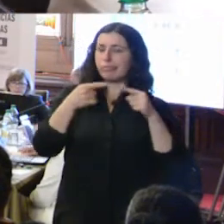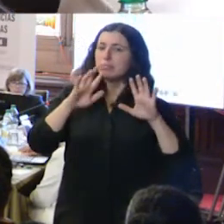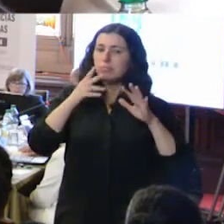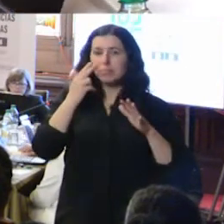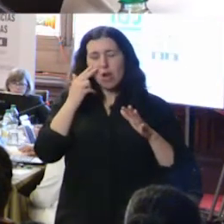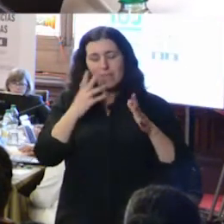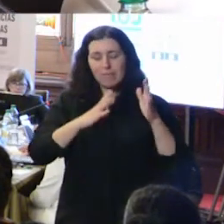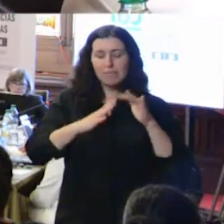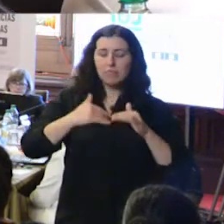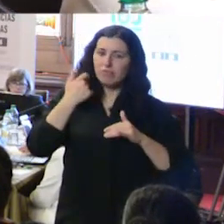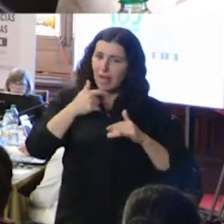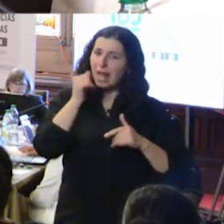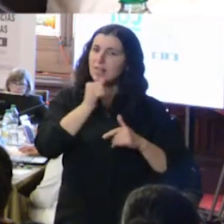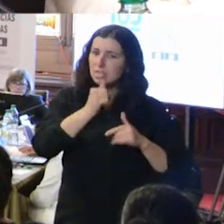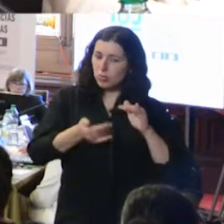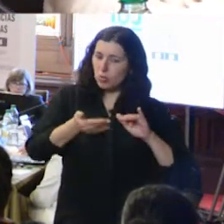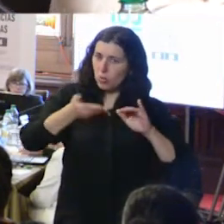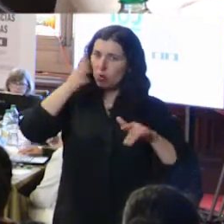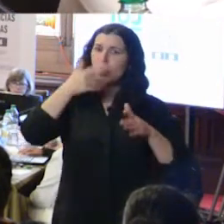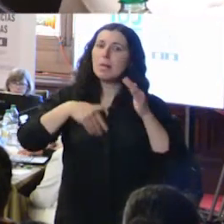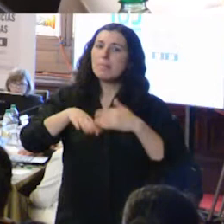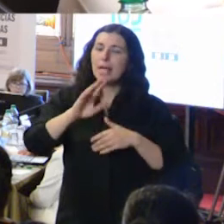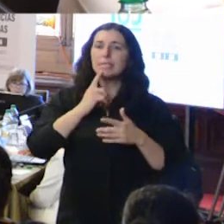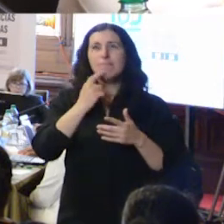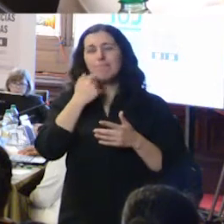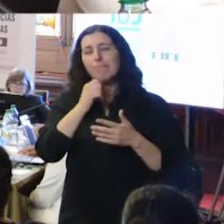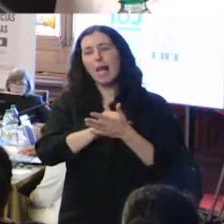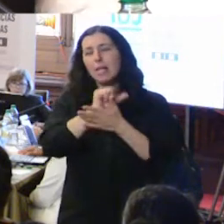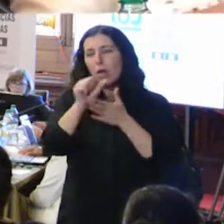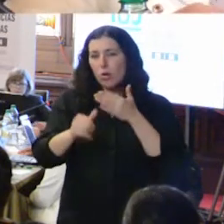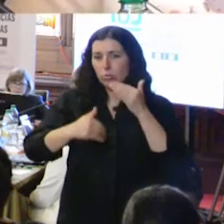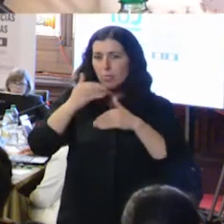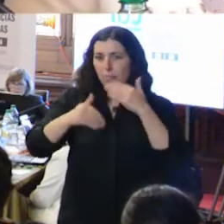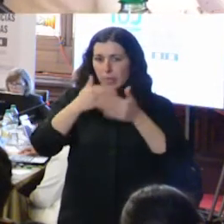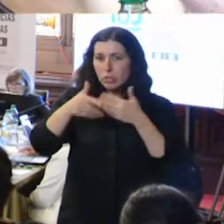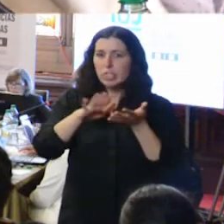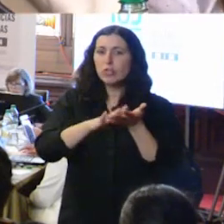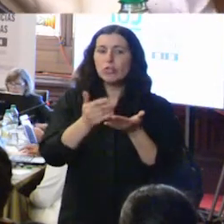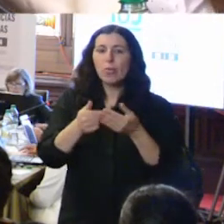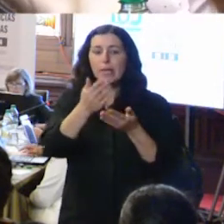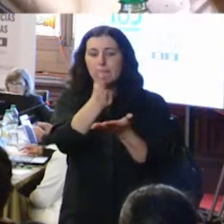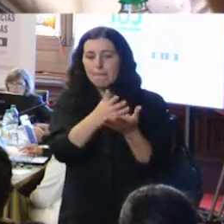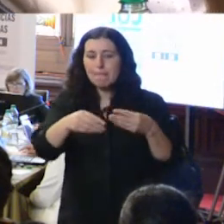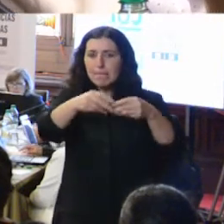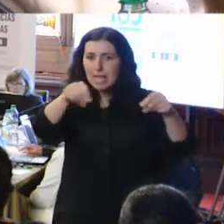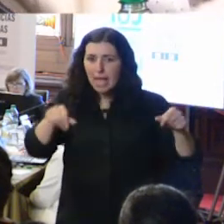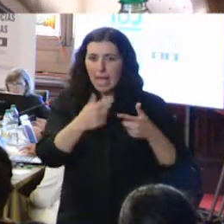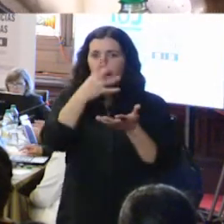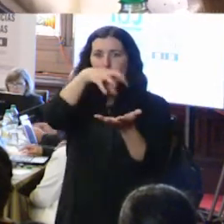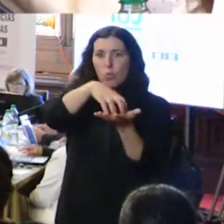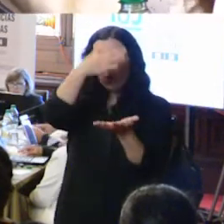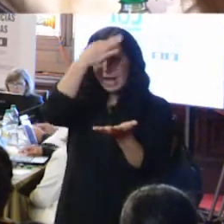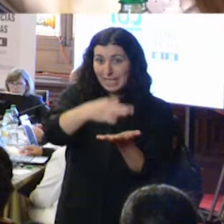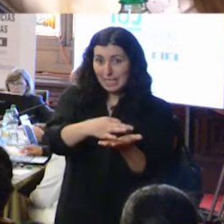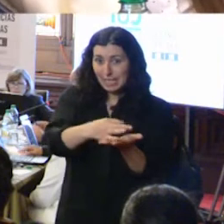algunos temas por resolver, incluido el completar el proceso de titulación de tierras en esa isla, proceso